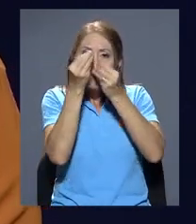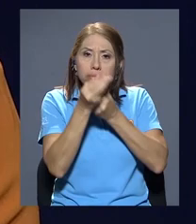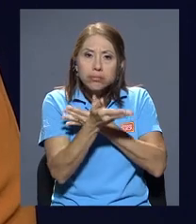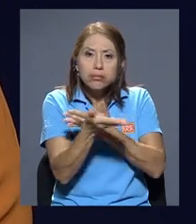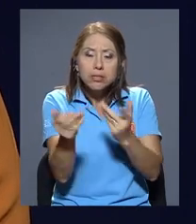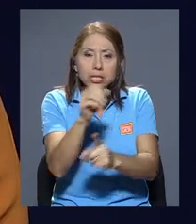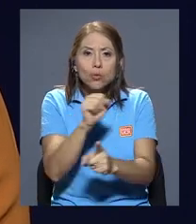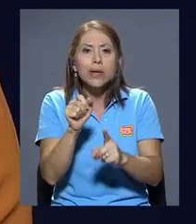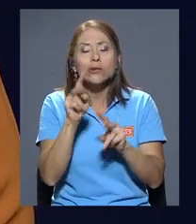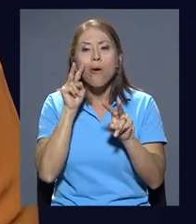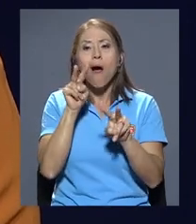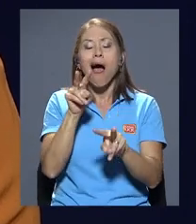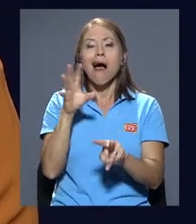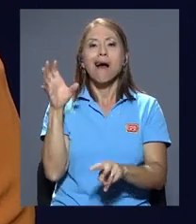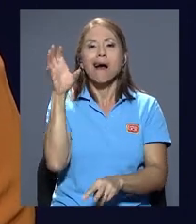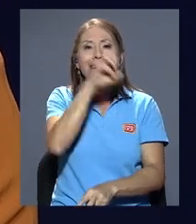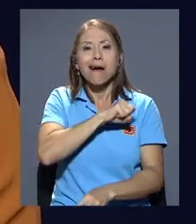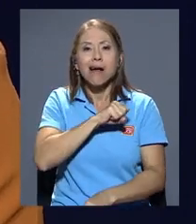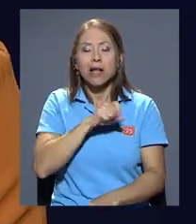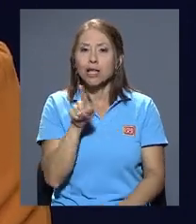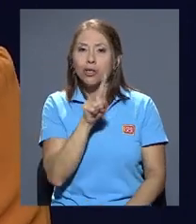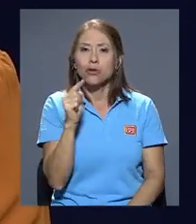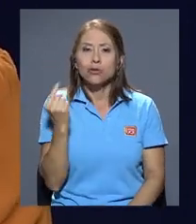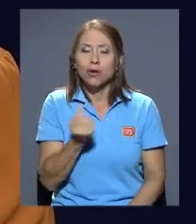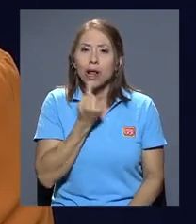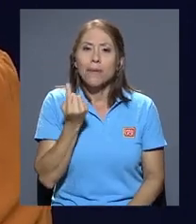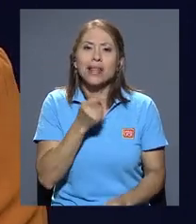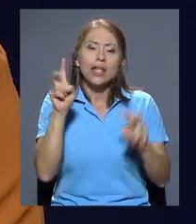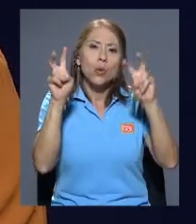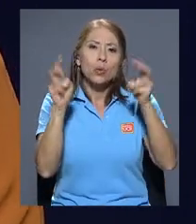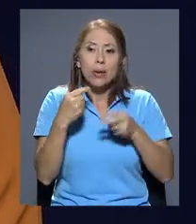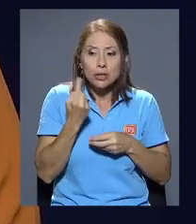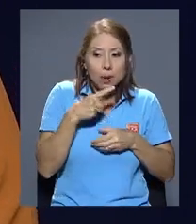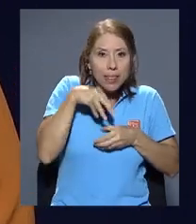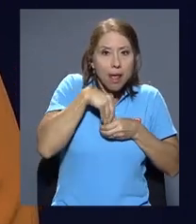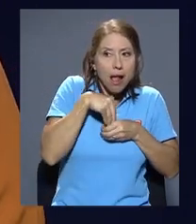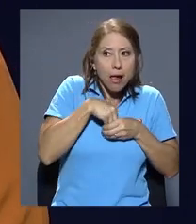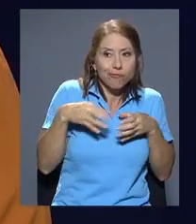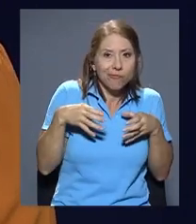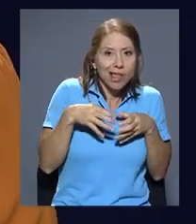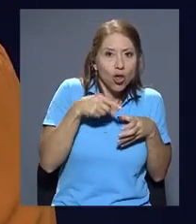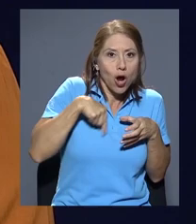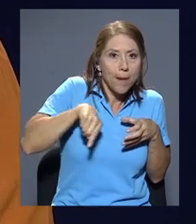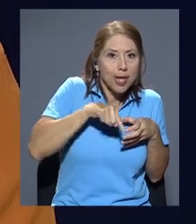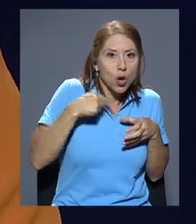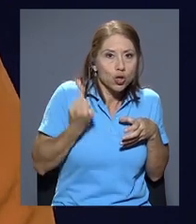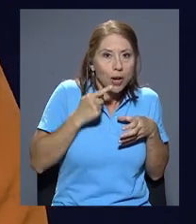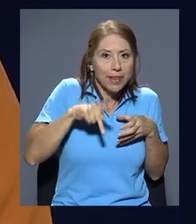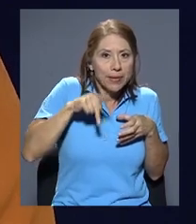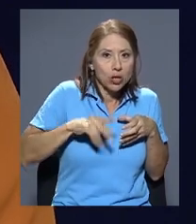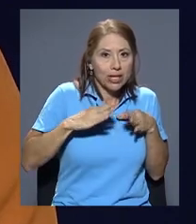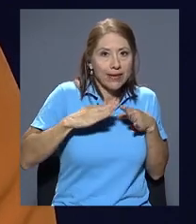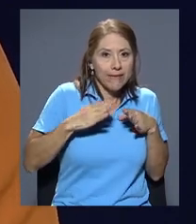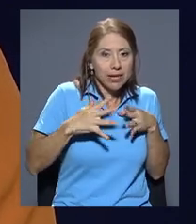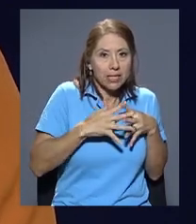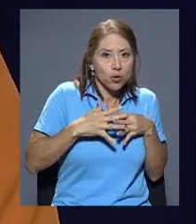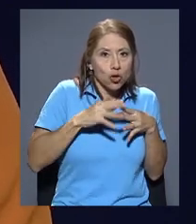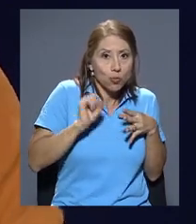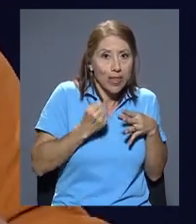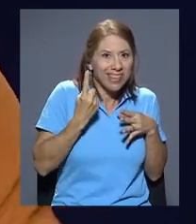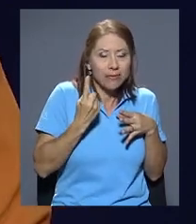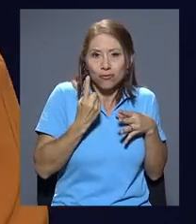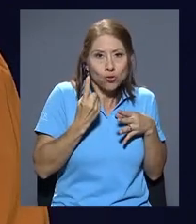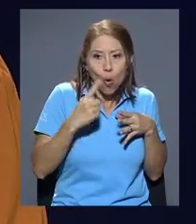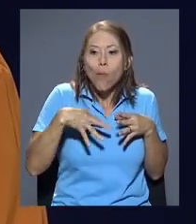a ser un tema bastante endogámico y que solamente las personas que viven en Estados Unidos puedan entenderlo, sino justamente por